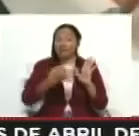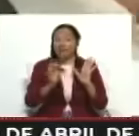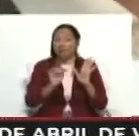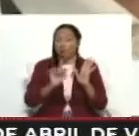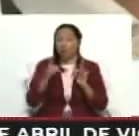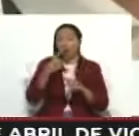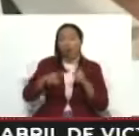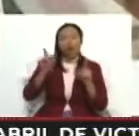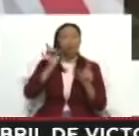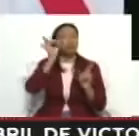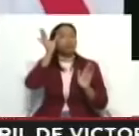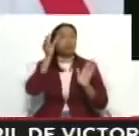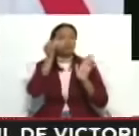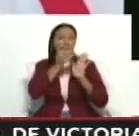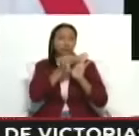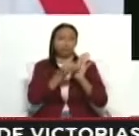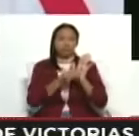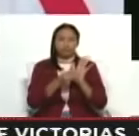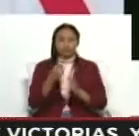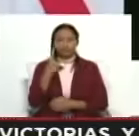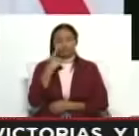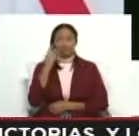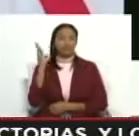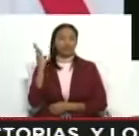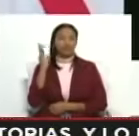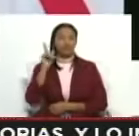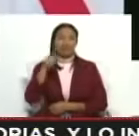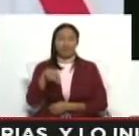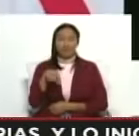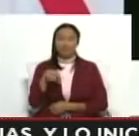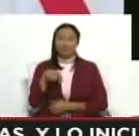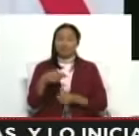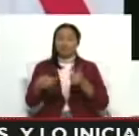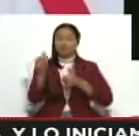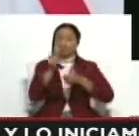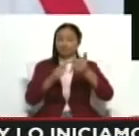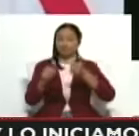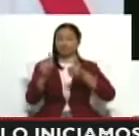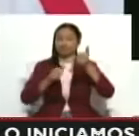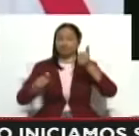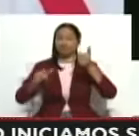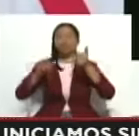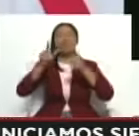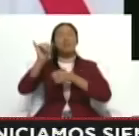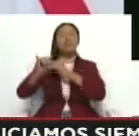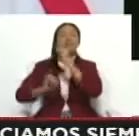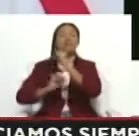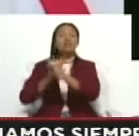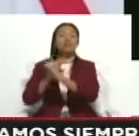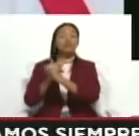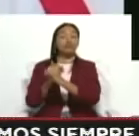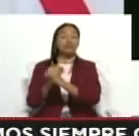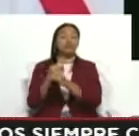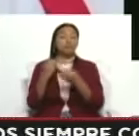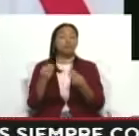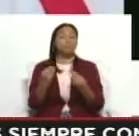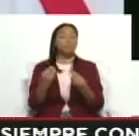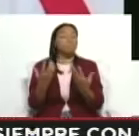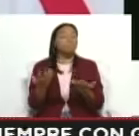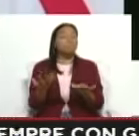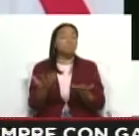aparece James Story como el enlace de una potencia extranjera para a todos